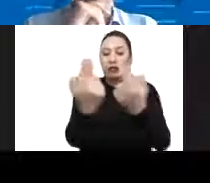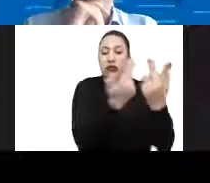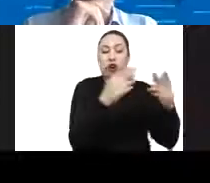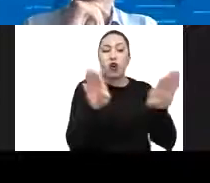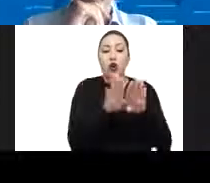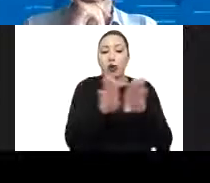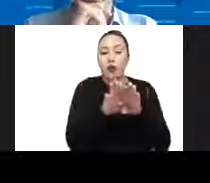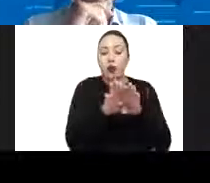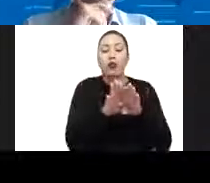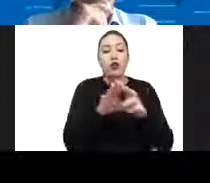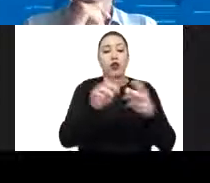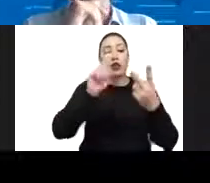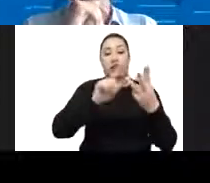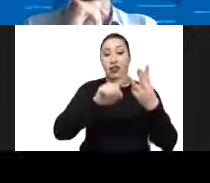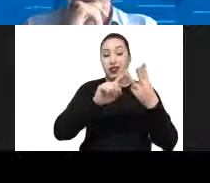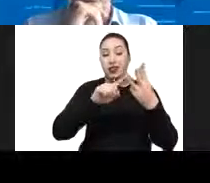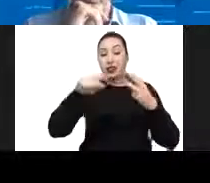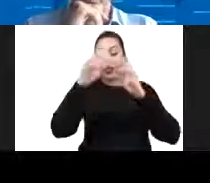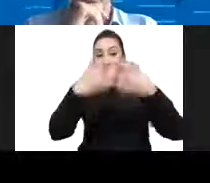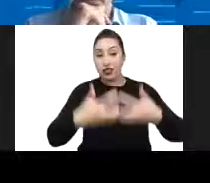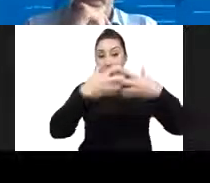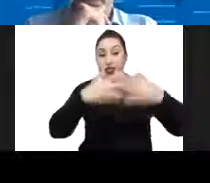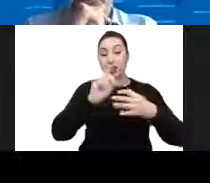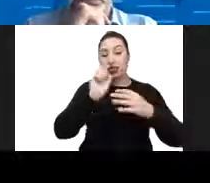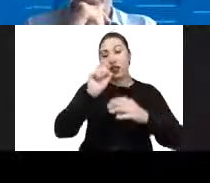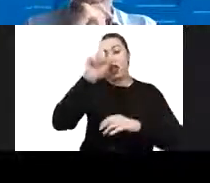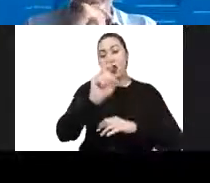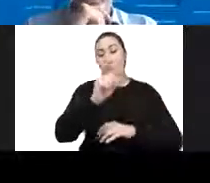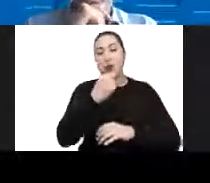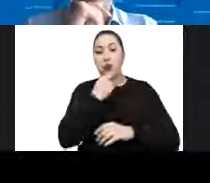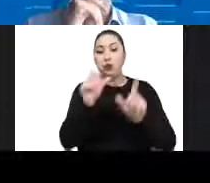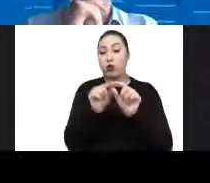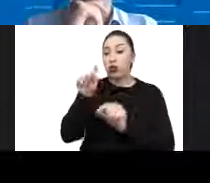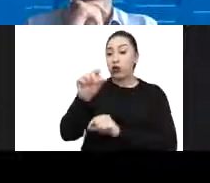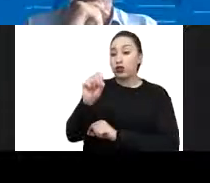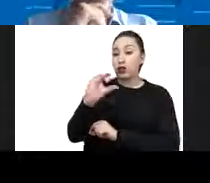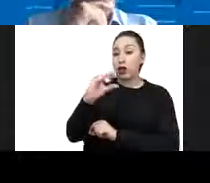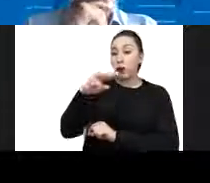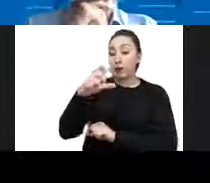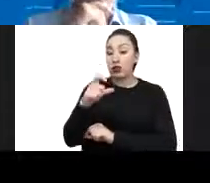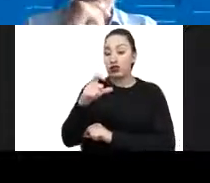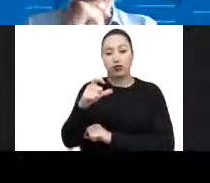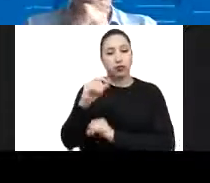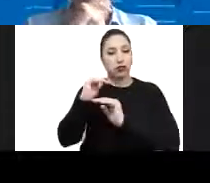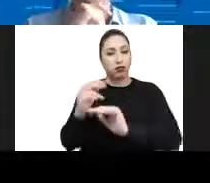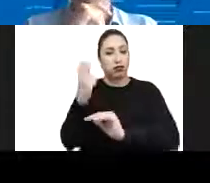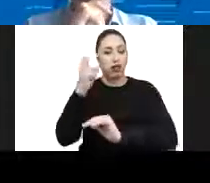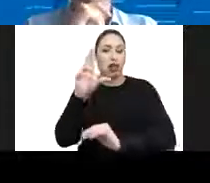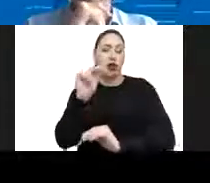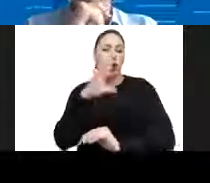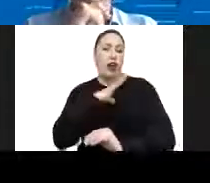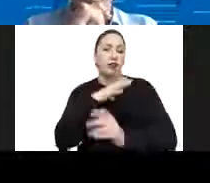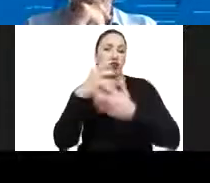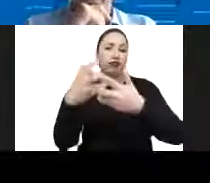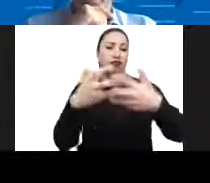sistema de la Ciudad de México no es solo el sistema que maneja SACMEX, sino que, como se dijo anteriormente, es un sistema que también